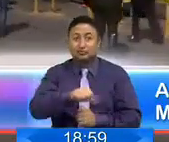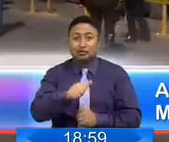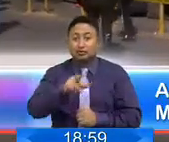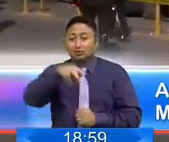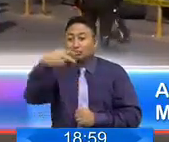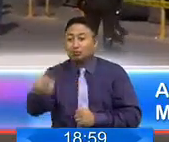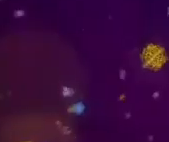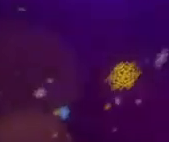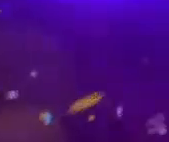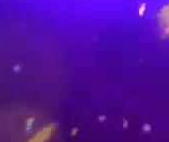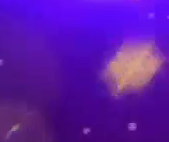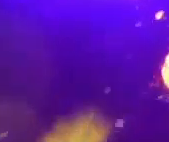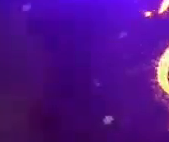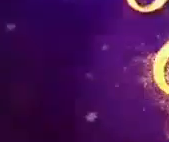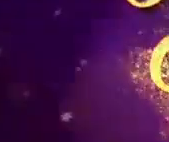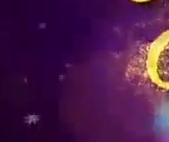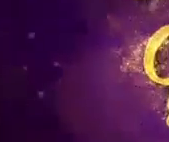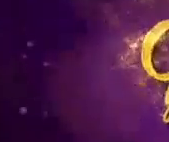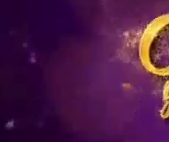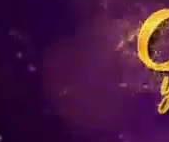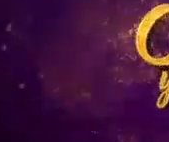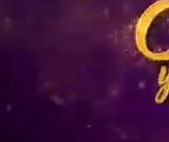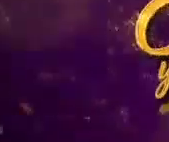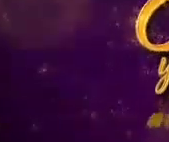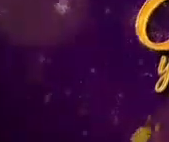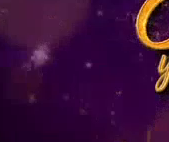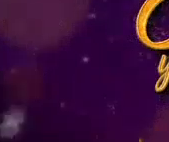parterre suplicando ayuda.